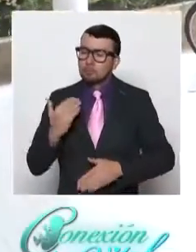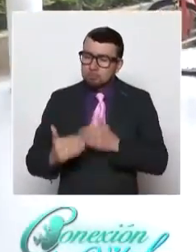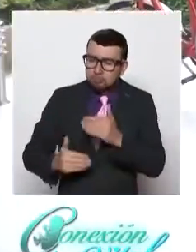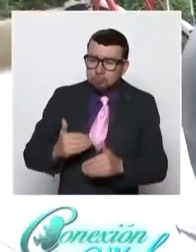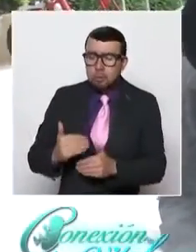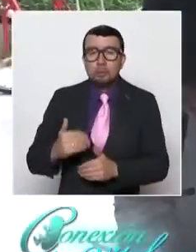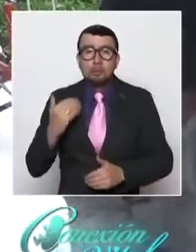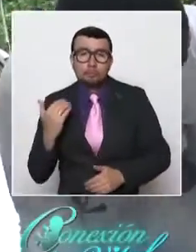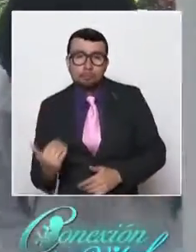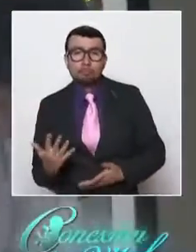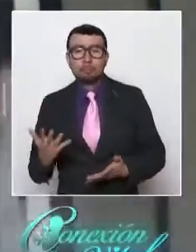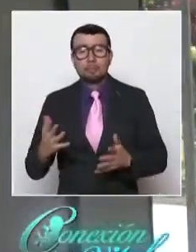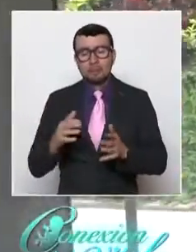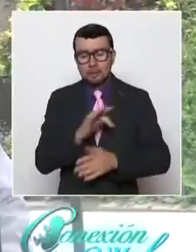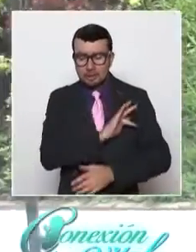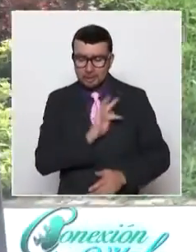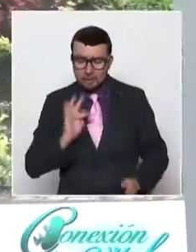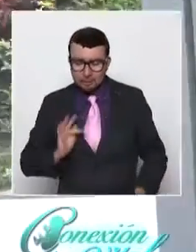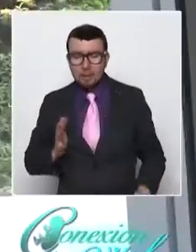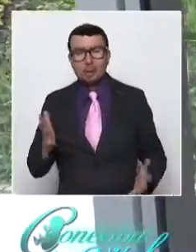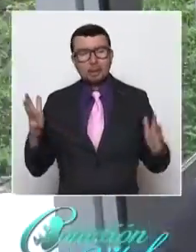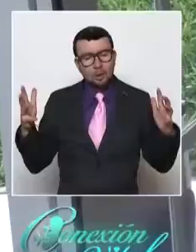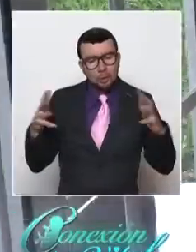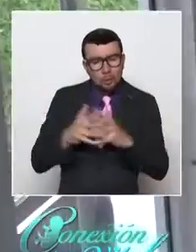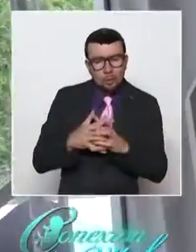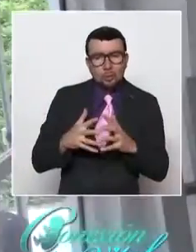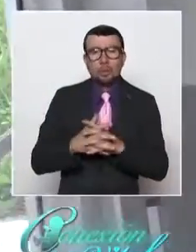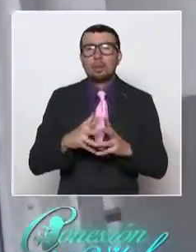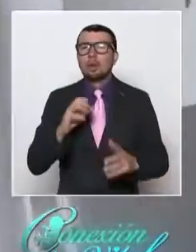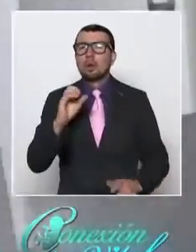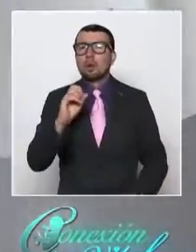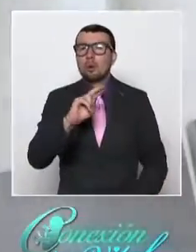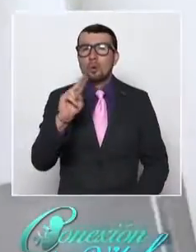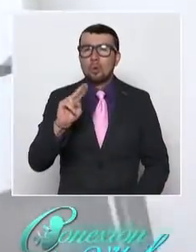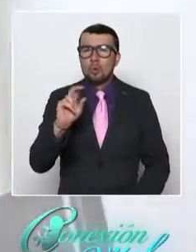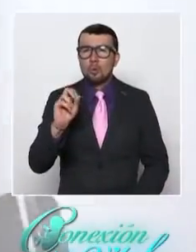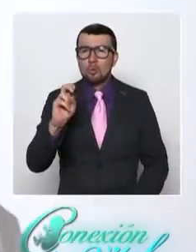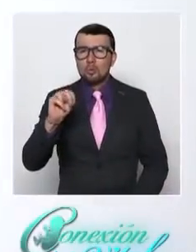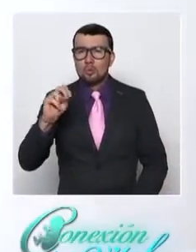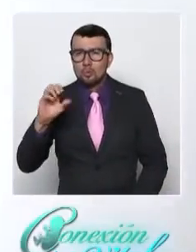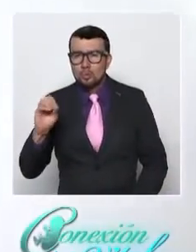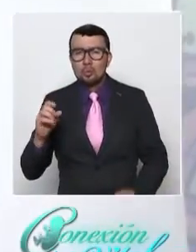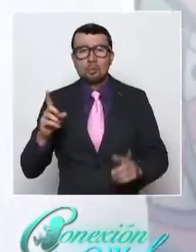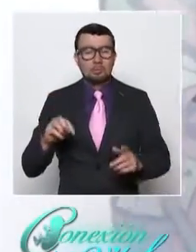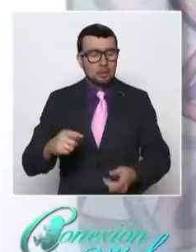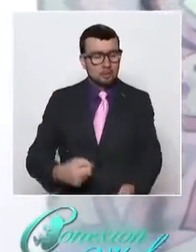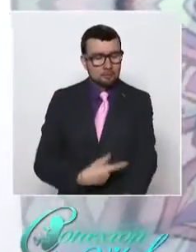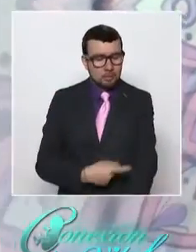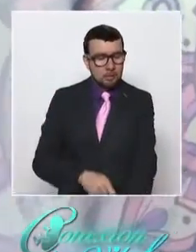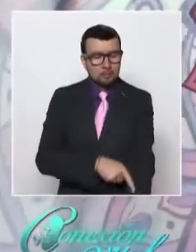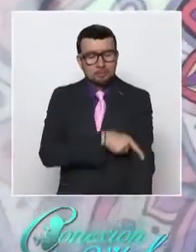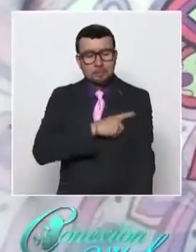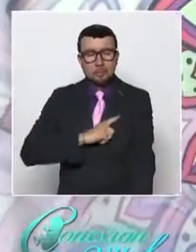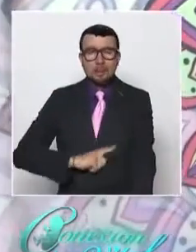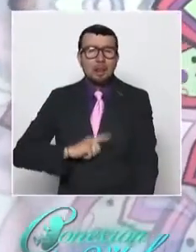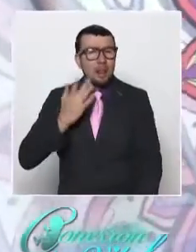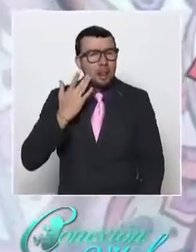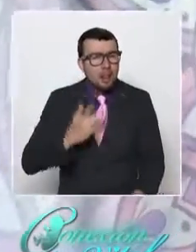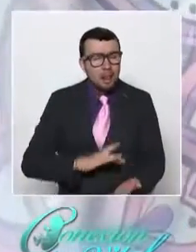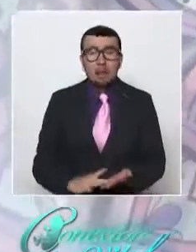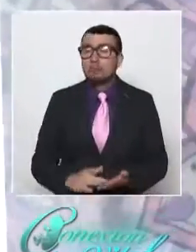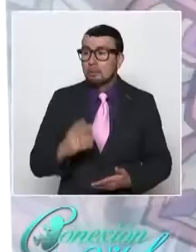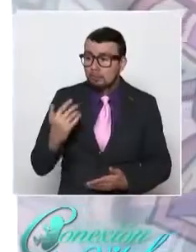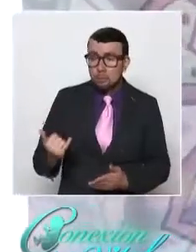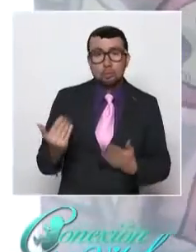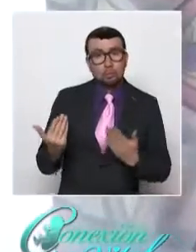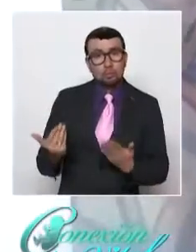terapéuticos integrales, ozono, quelación. Ven unos consultorios con un concepto absolutamente